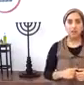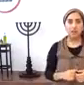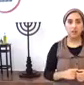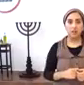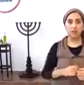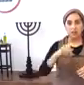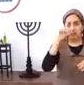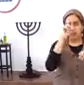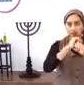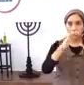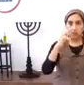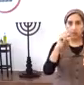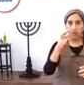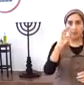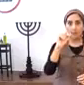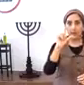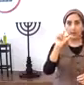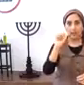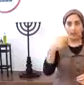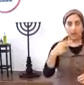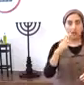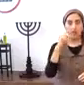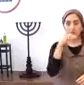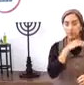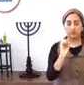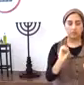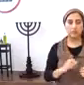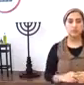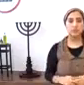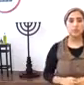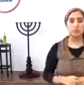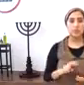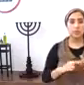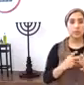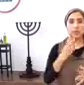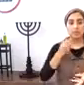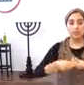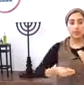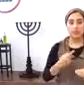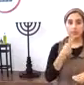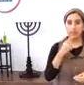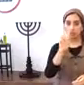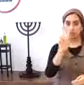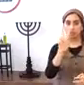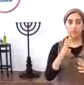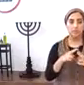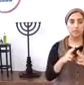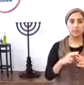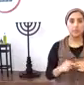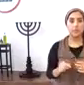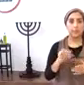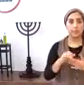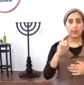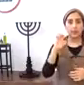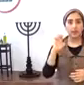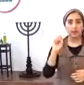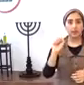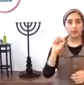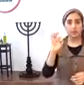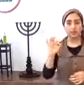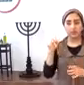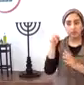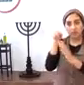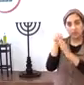cosas de cábala y mentiras ahí. Ok. Entonces, la tradición marca dos cosas. Que Esaf